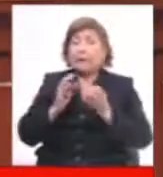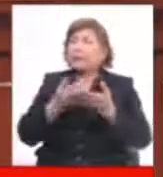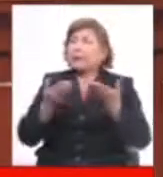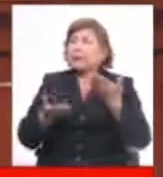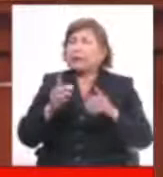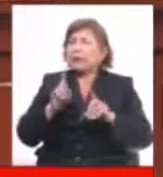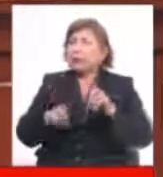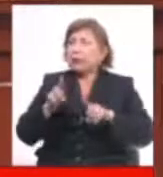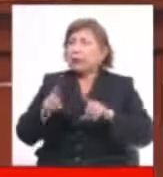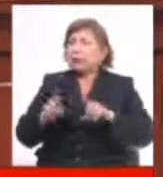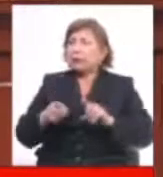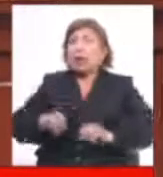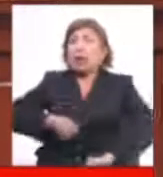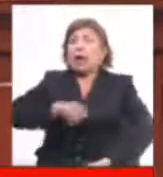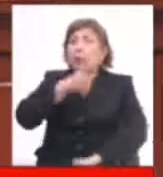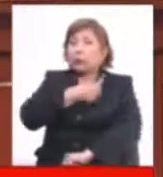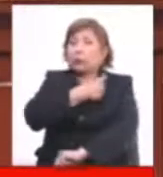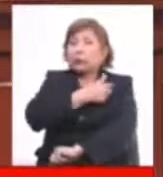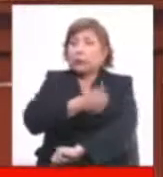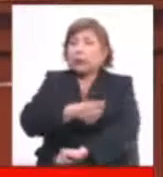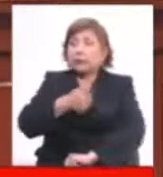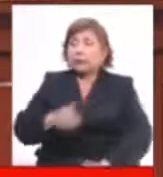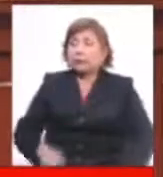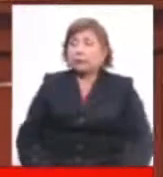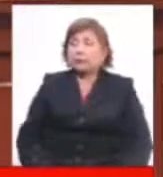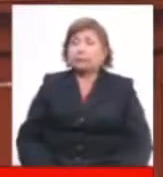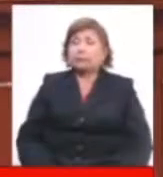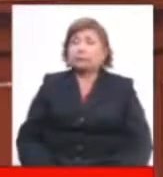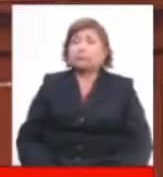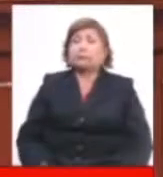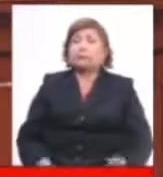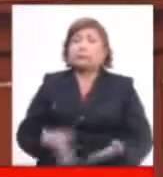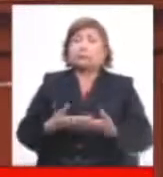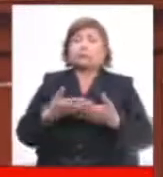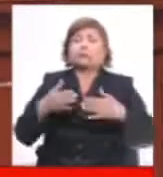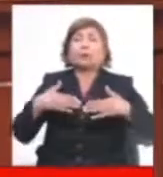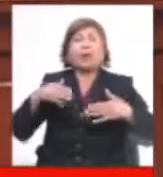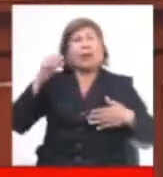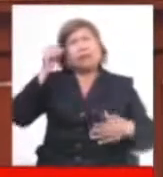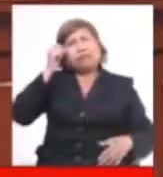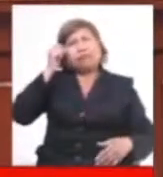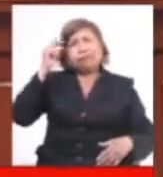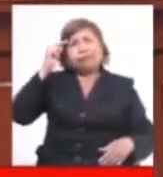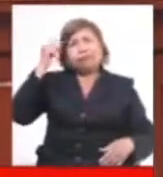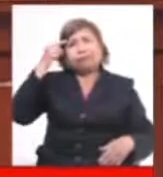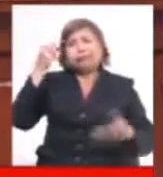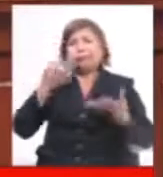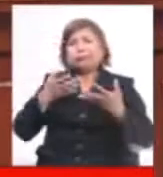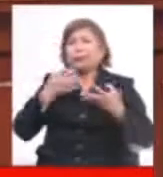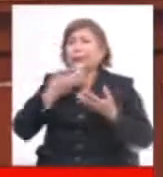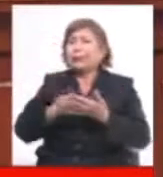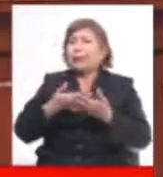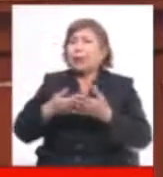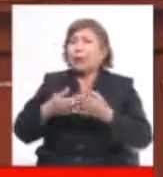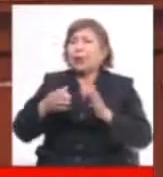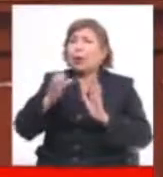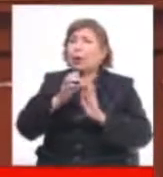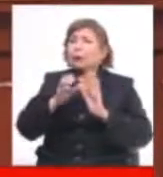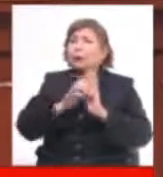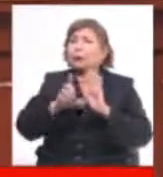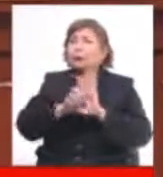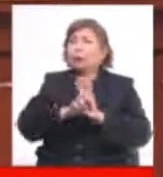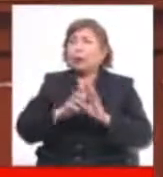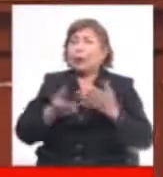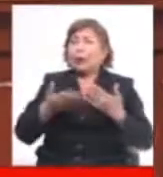ciertas autoridades específicas, limitaría desde una interpretación literal del texto constitucional